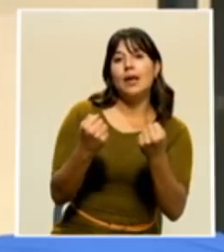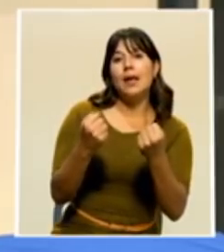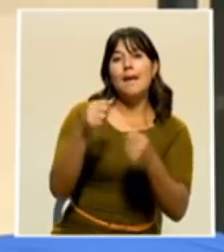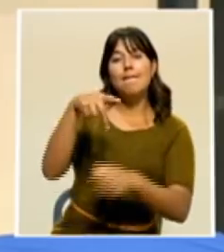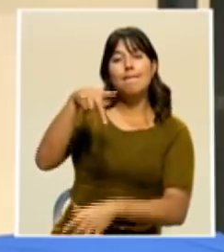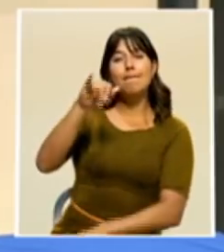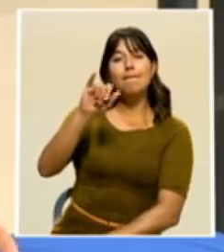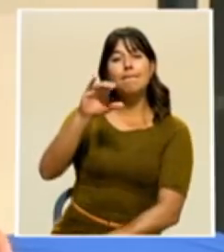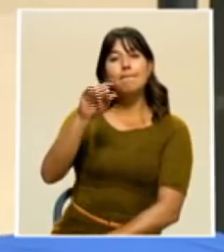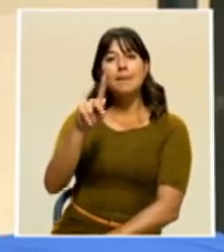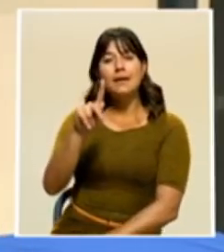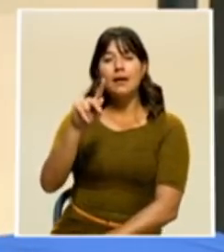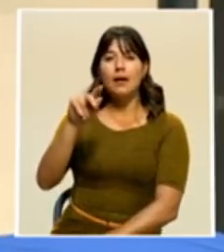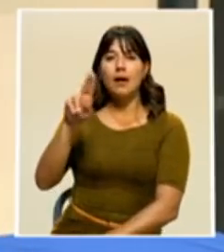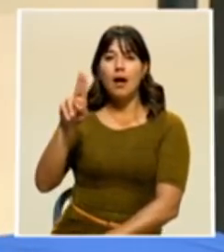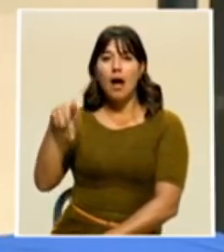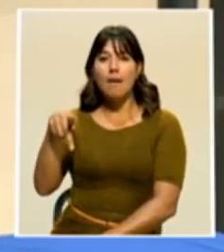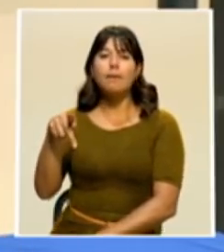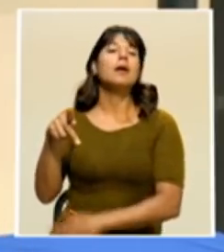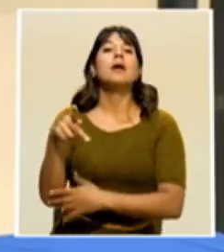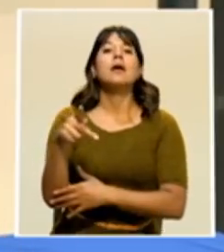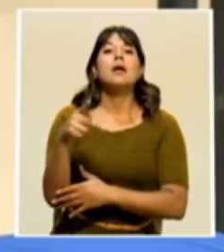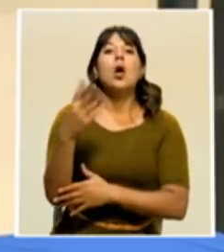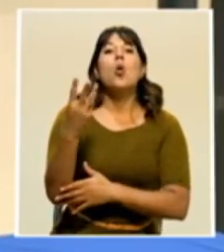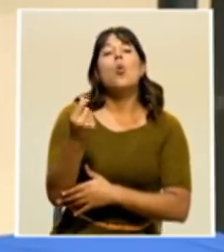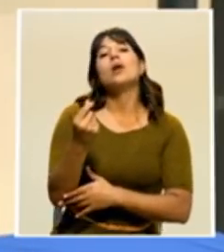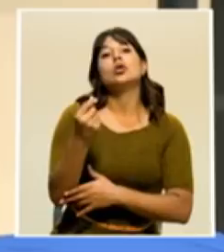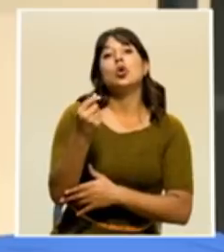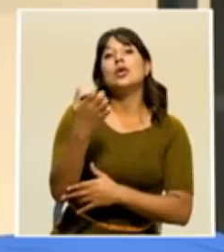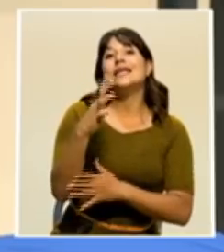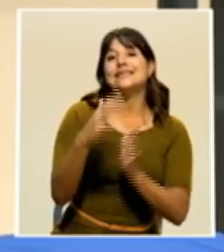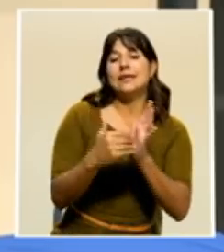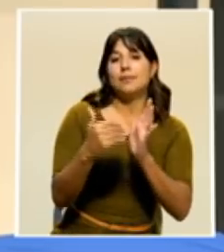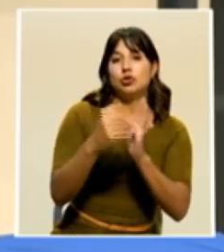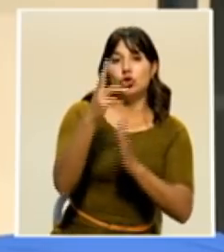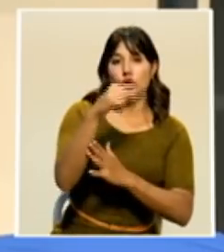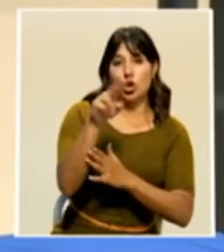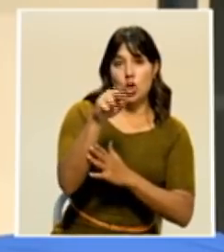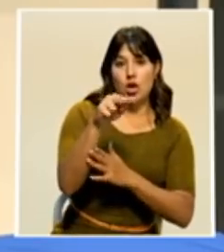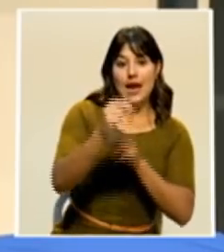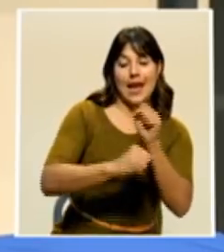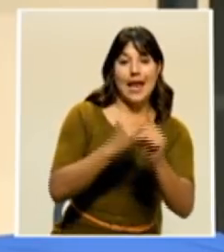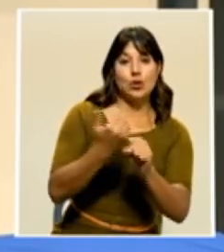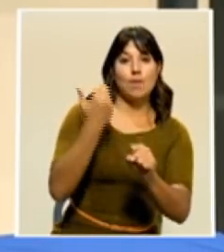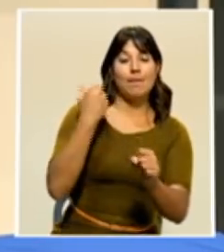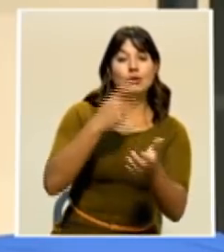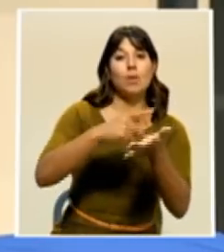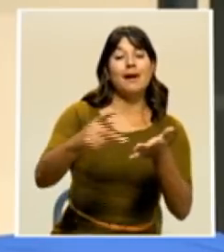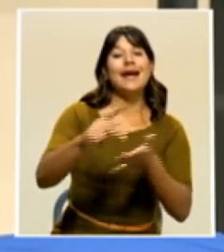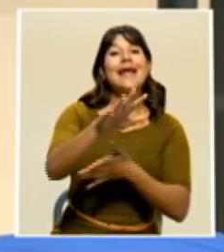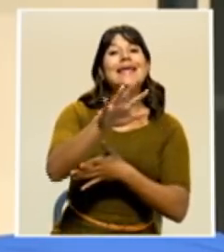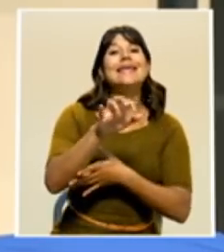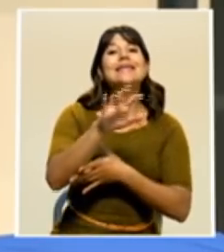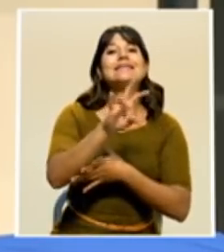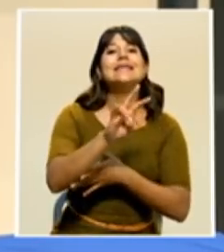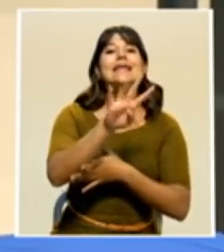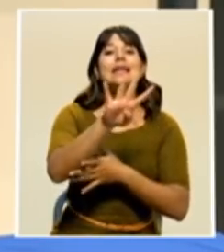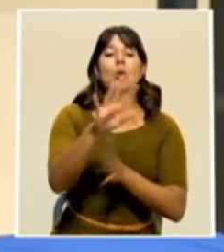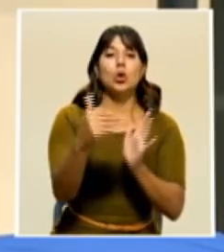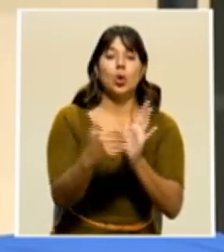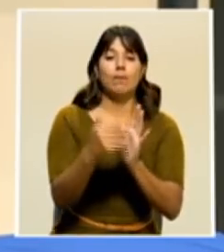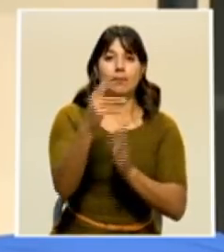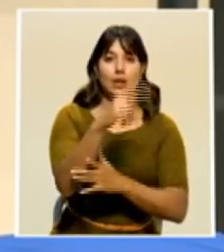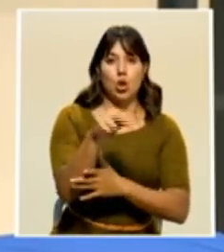fiscal es de 15 millones de colones, y el año pasado le correspondió pagar 574.000